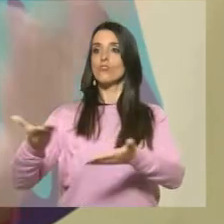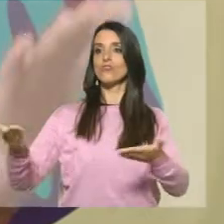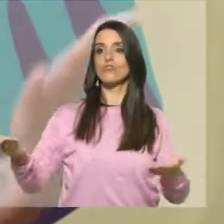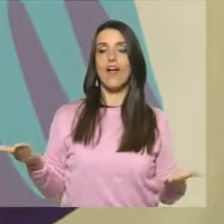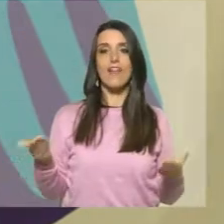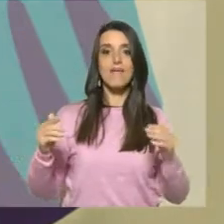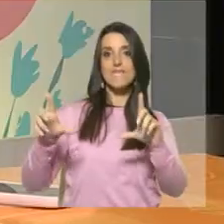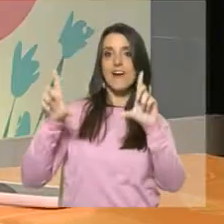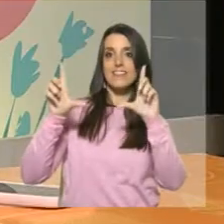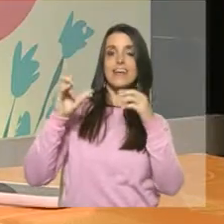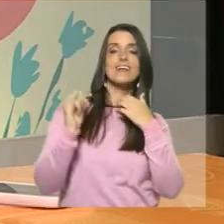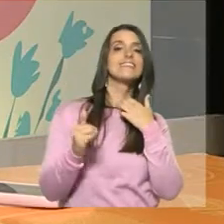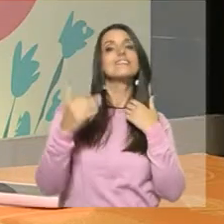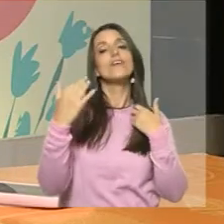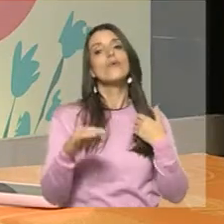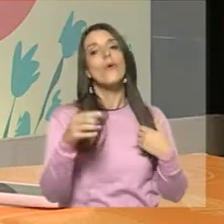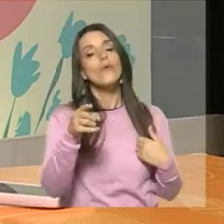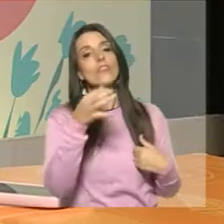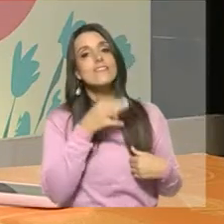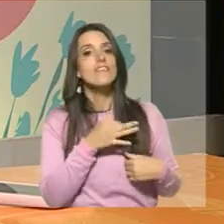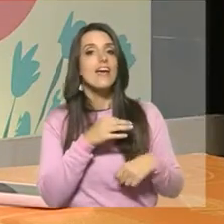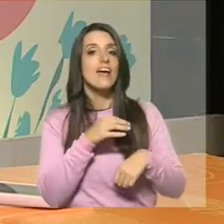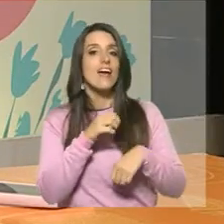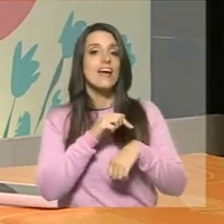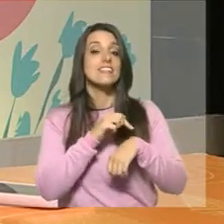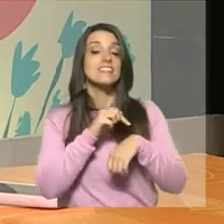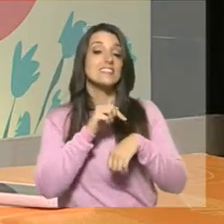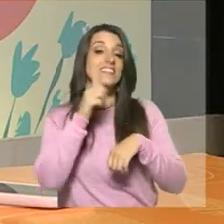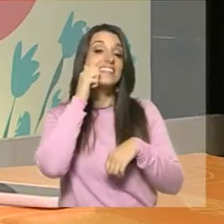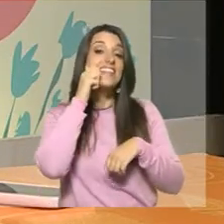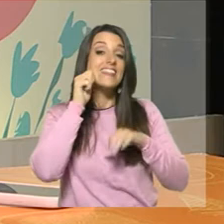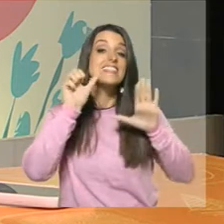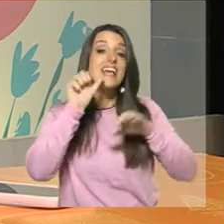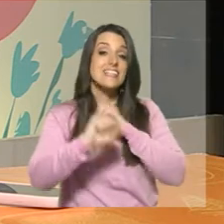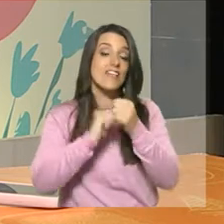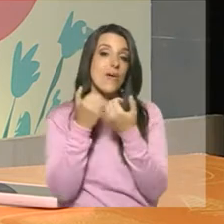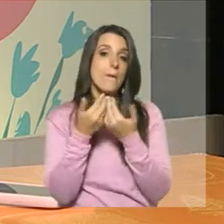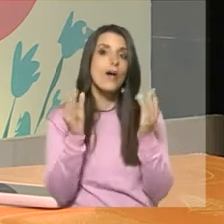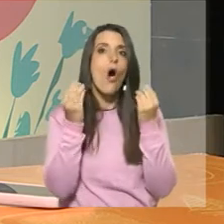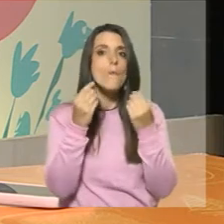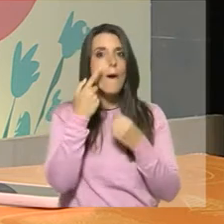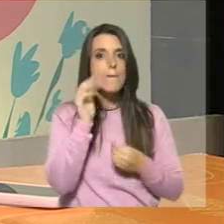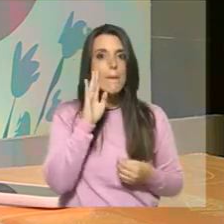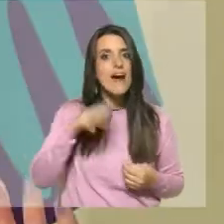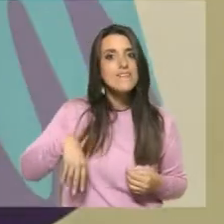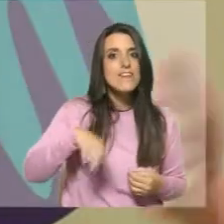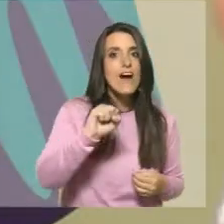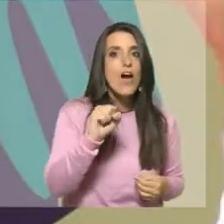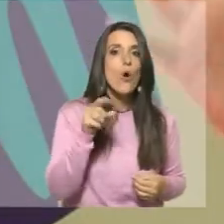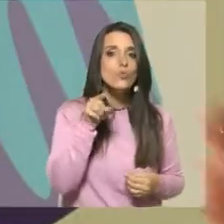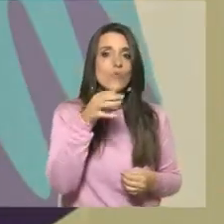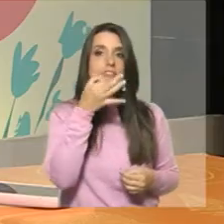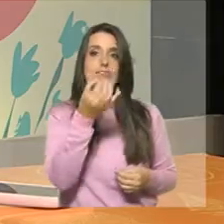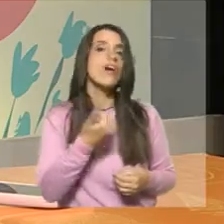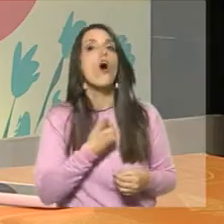una pantalla. Sin duda. Nadia, hablabas de que desde los 6 años estás en este medio. ¿Y cuál fue el puntapié inicial? ¿Fueron tus papás que te llevaron? ¿Fuiste vos misma que